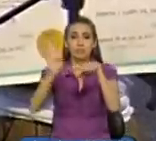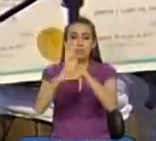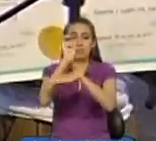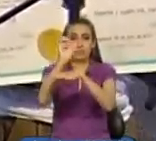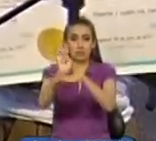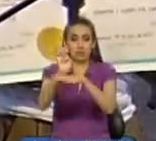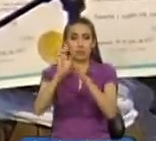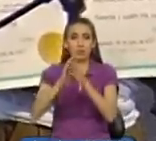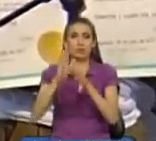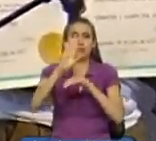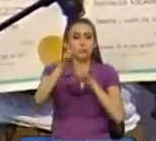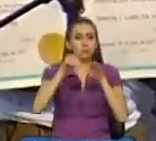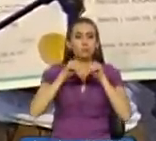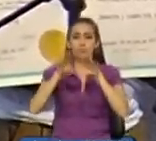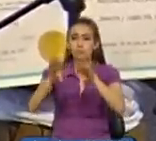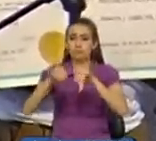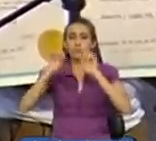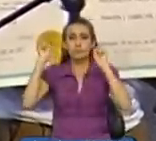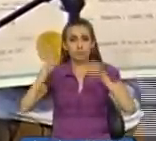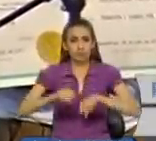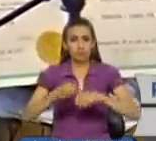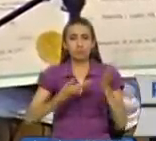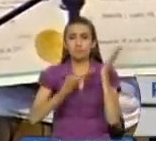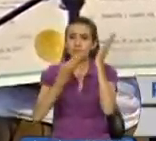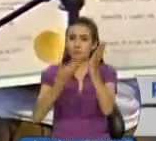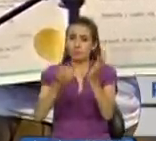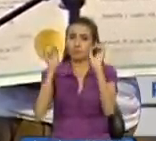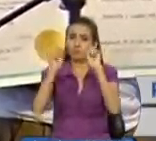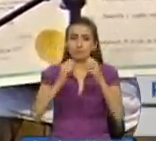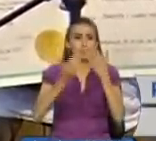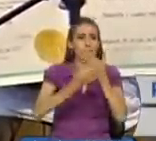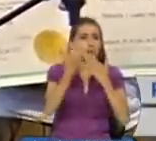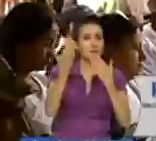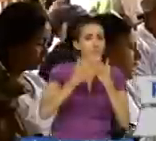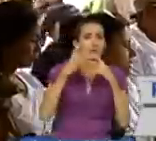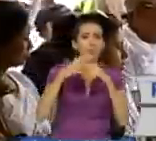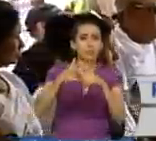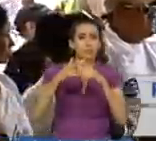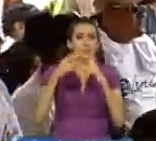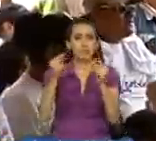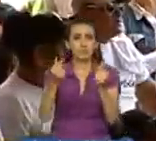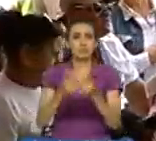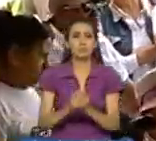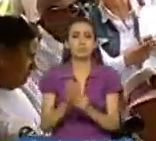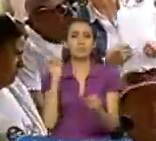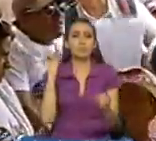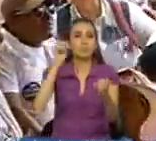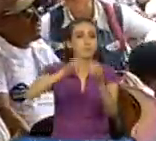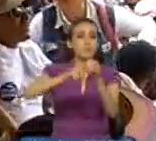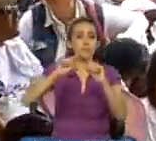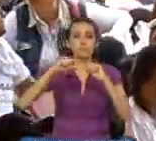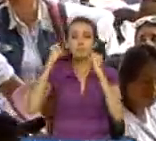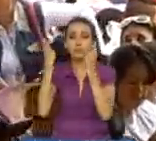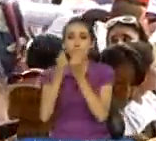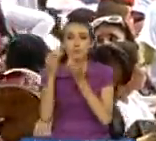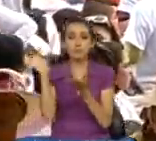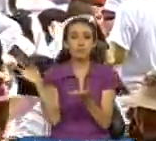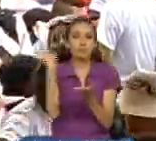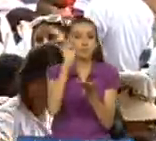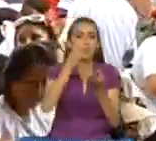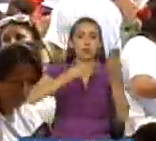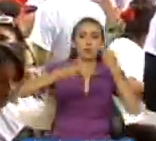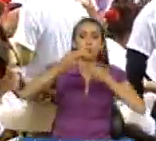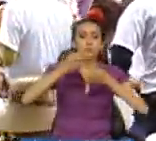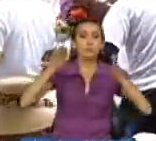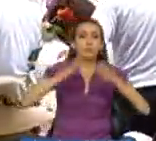que será bien recibidos y muy muy fácil acceder a sus créditos con la participación de delegaciones de emprendedores a